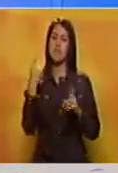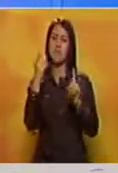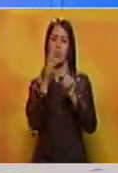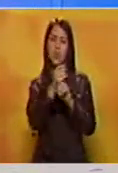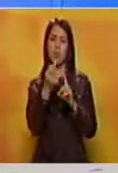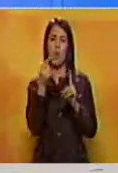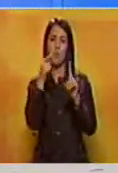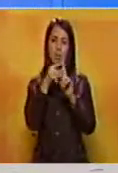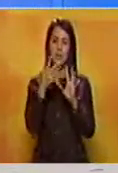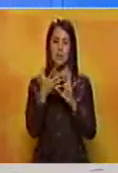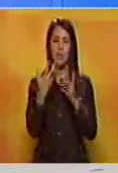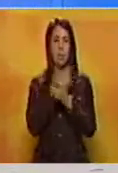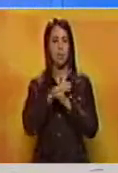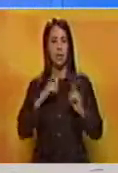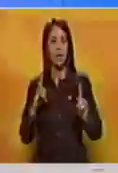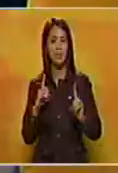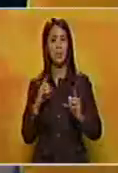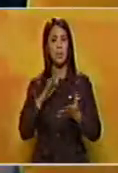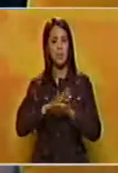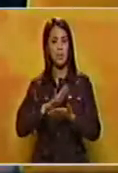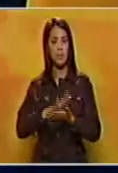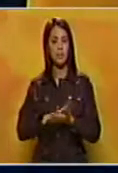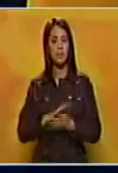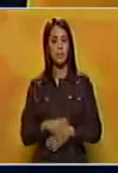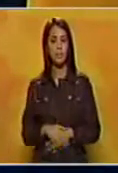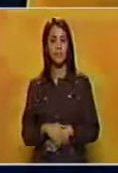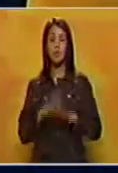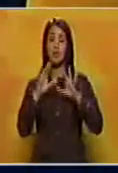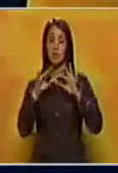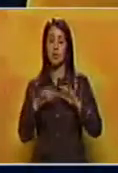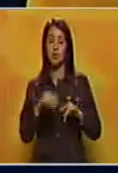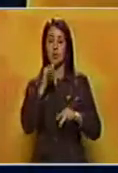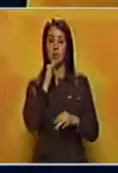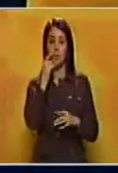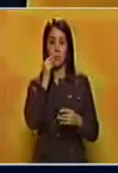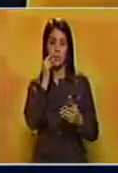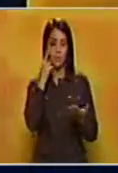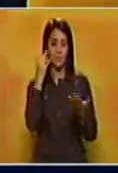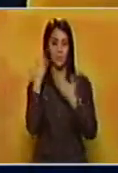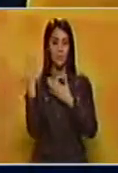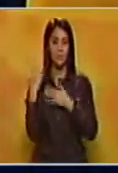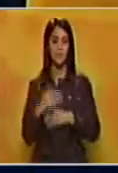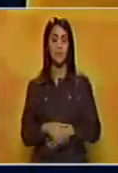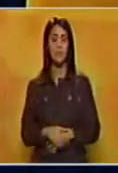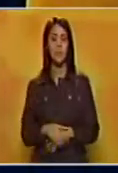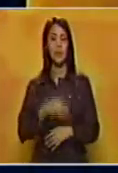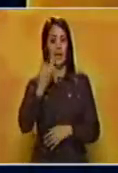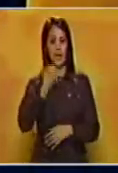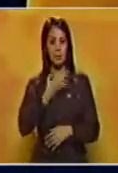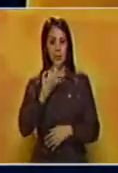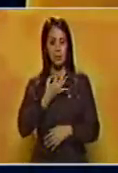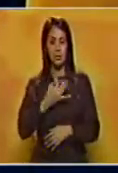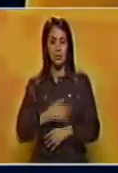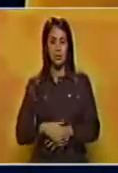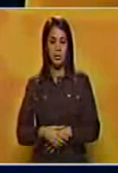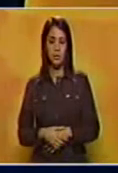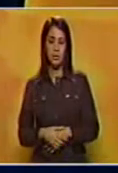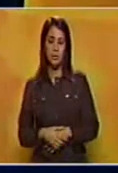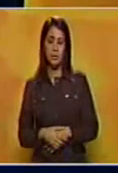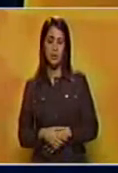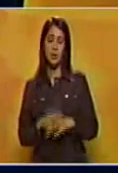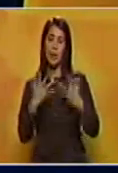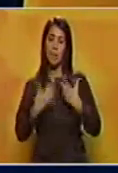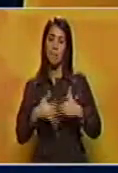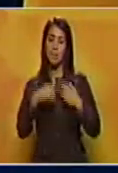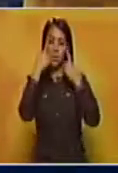democrático seguro y pacífico así lo indicó el secretario de estado de cooperación para iberoamérica fernando garcía casás el funcionario